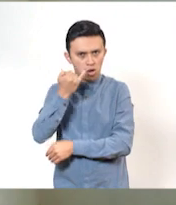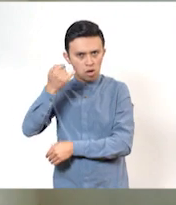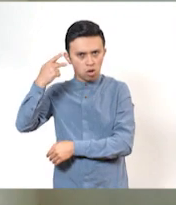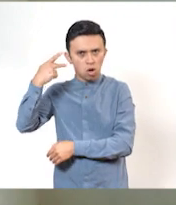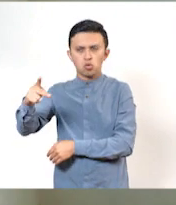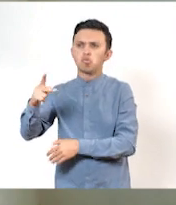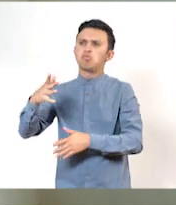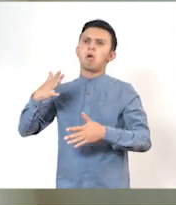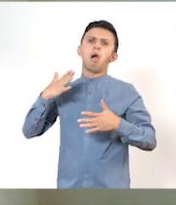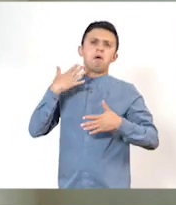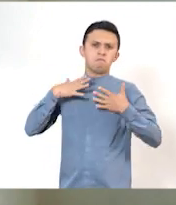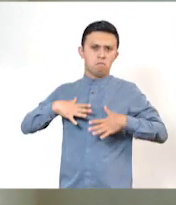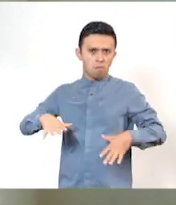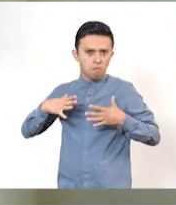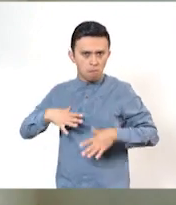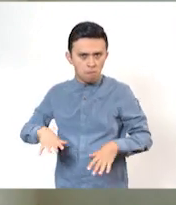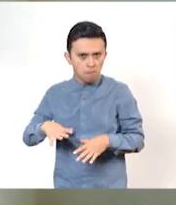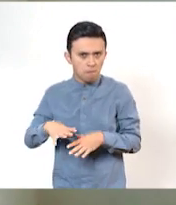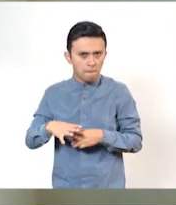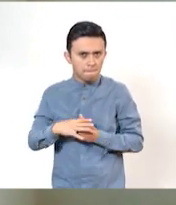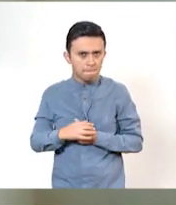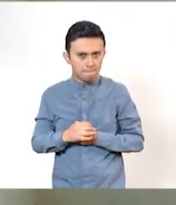lengua, vestimenta,